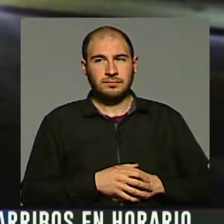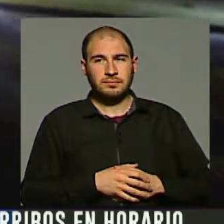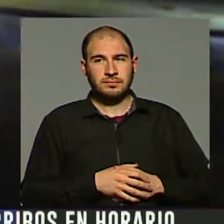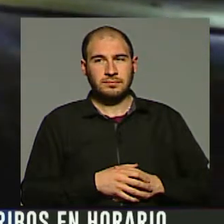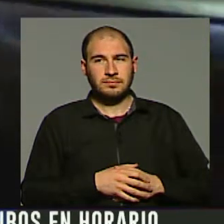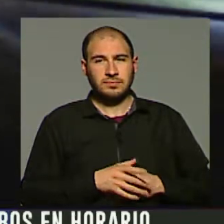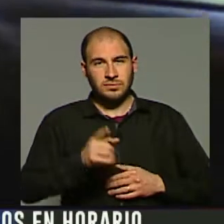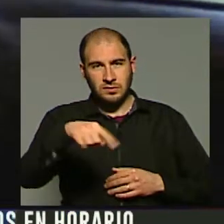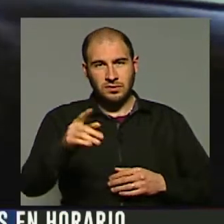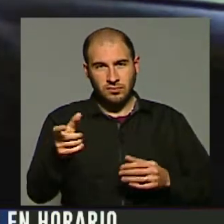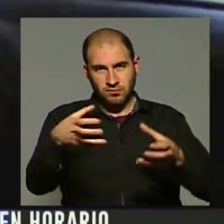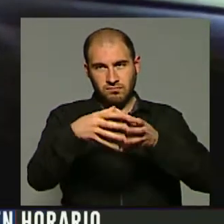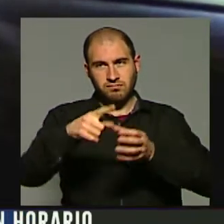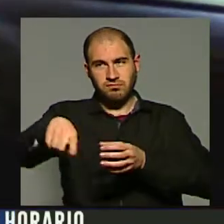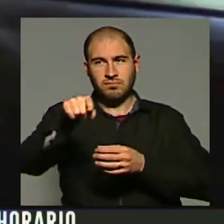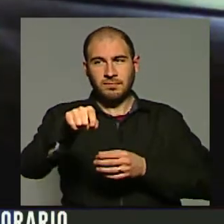Están ahí